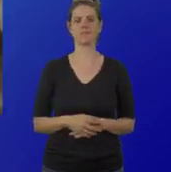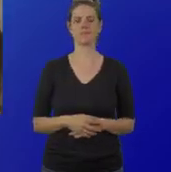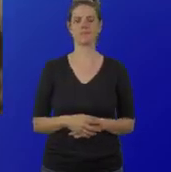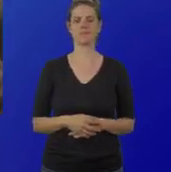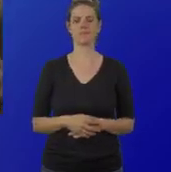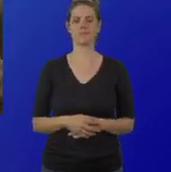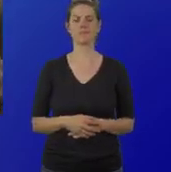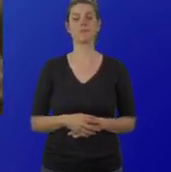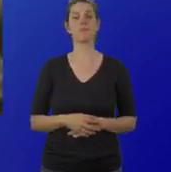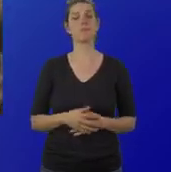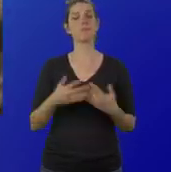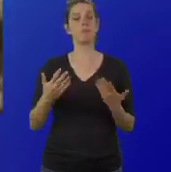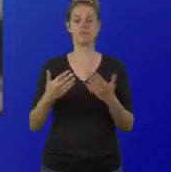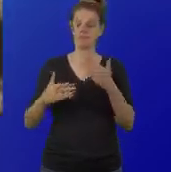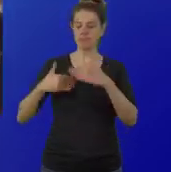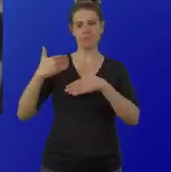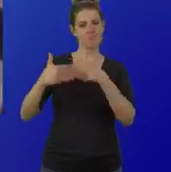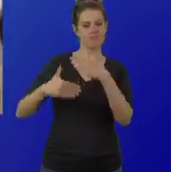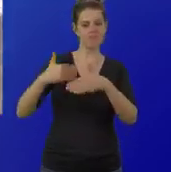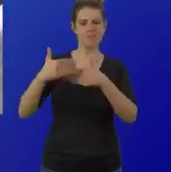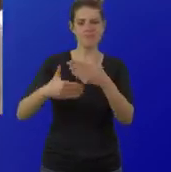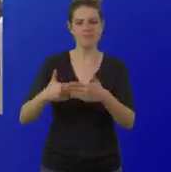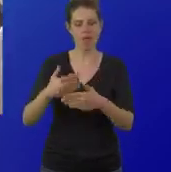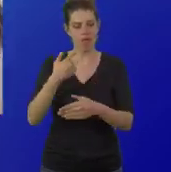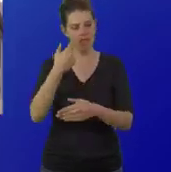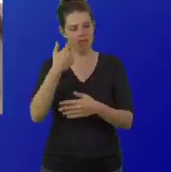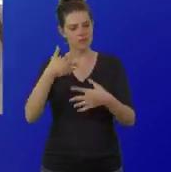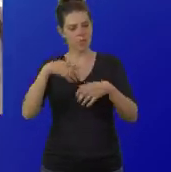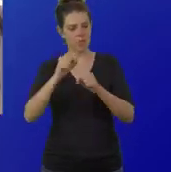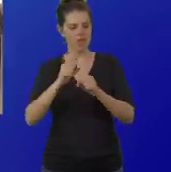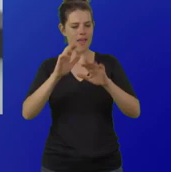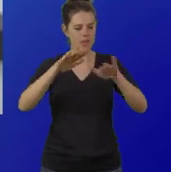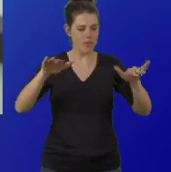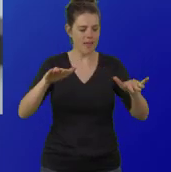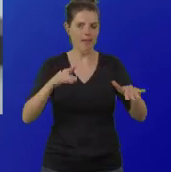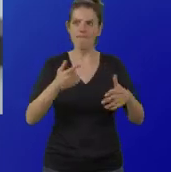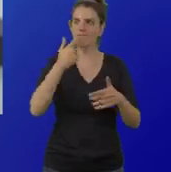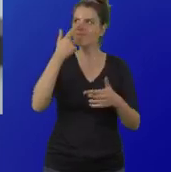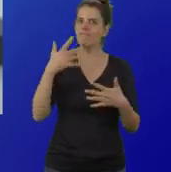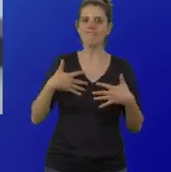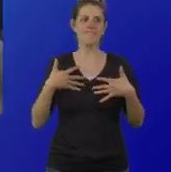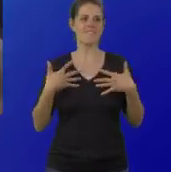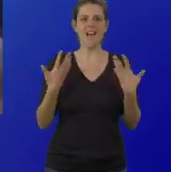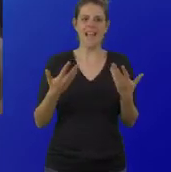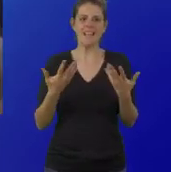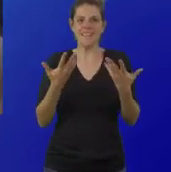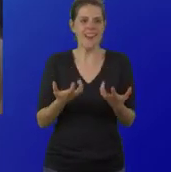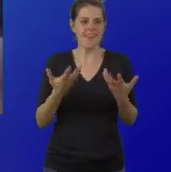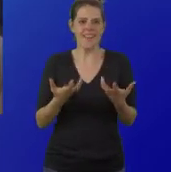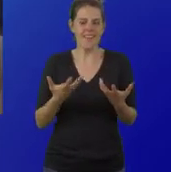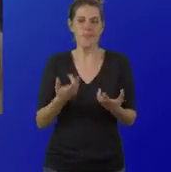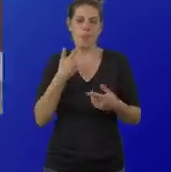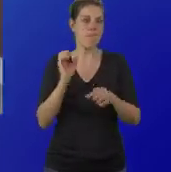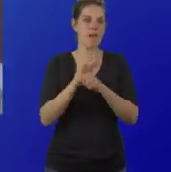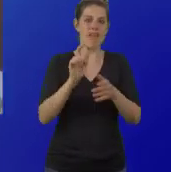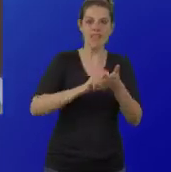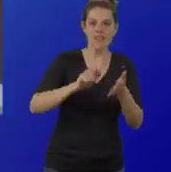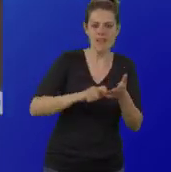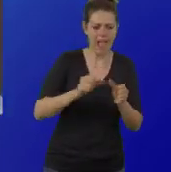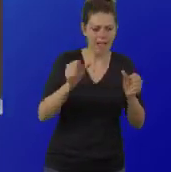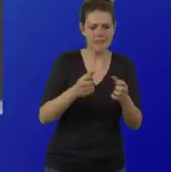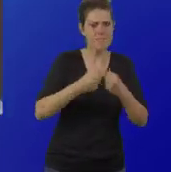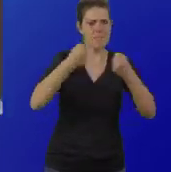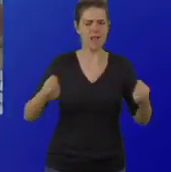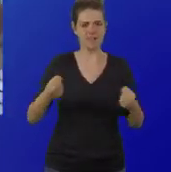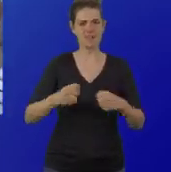ese recorrer nos encontrábamos que los chiquilines se iban entusiasmando. Mandaban un deber y hacían más de lo que les mandaban. Fuimos a la